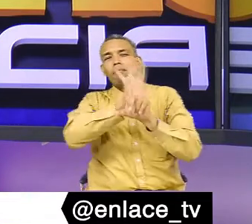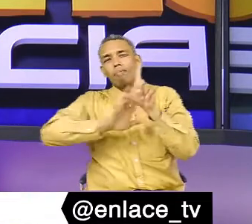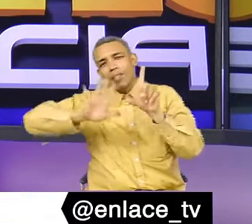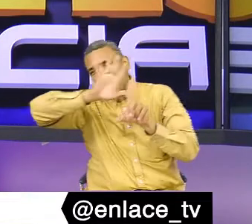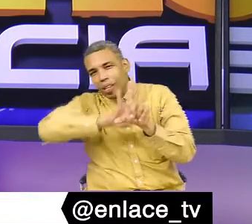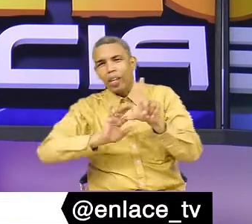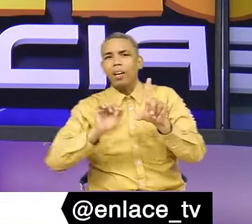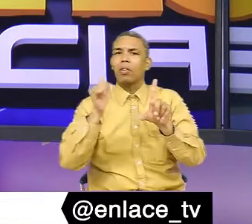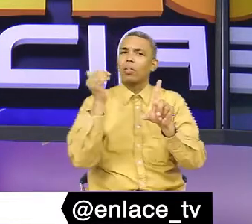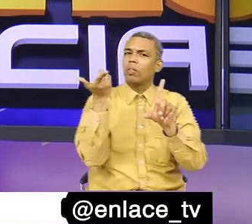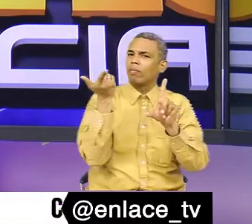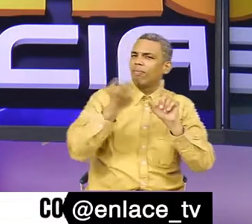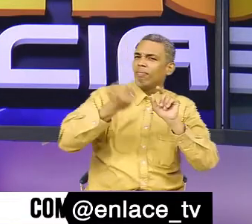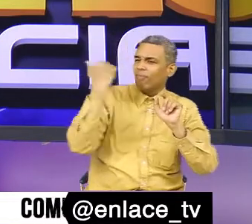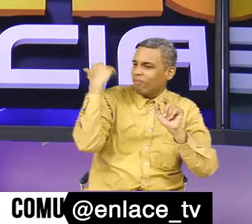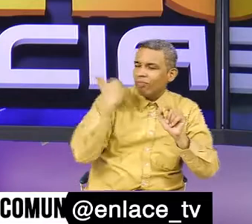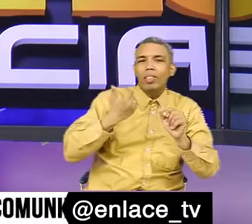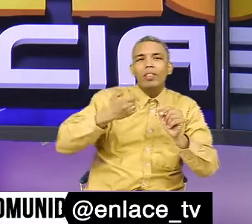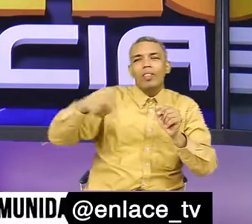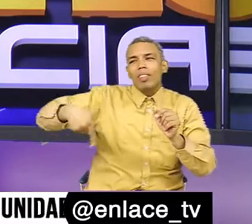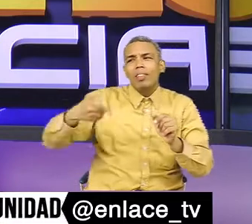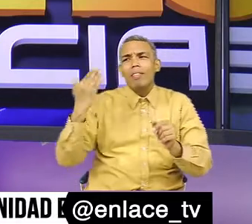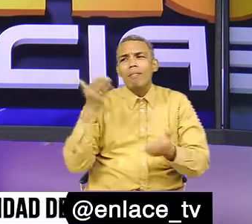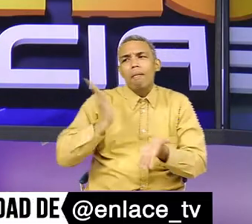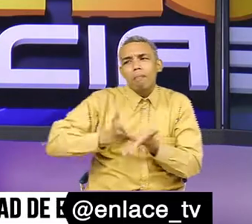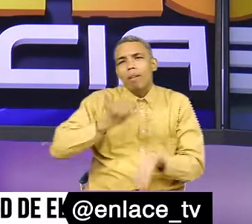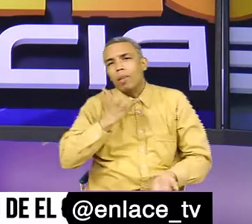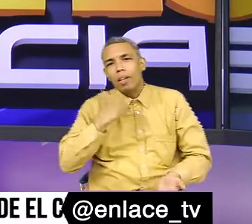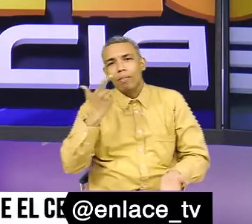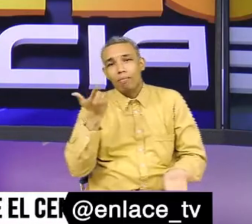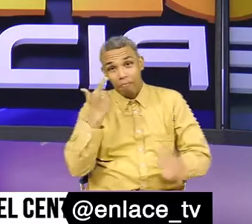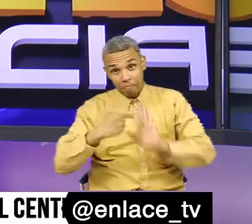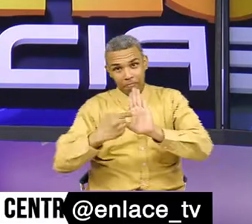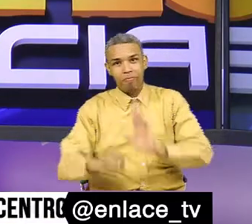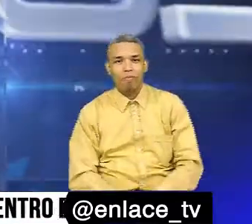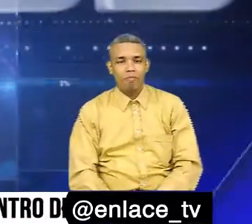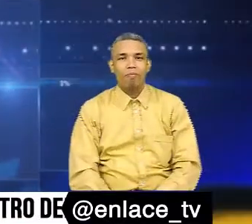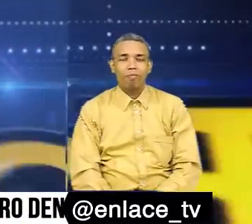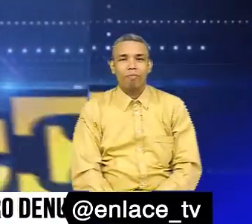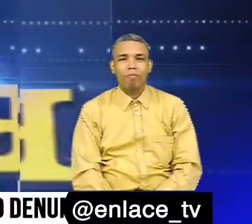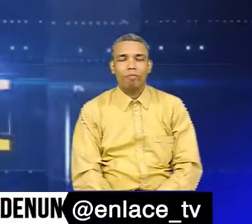otros hechos importantes ocurridos en las últimas horas en nuestra ciudad y región.